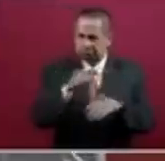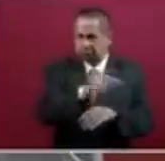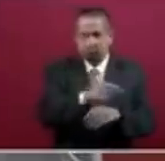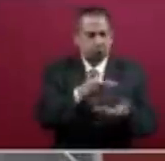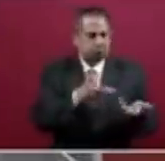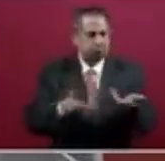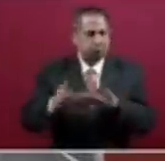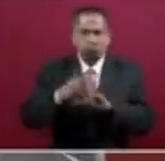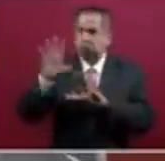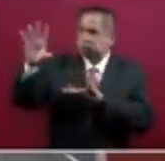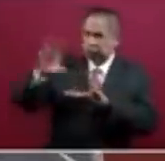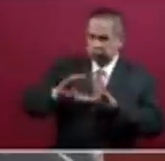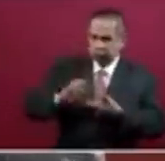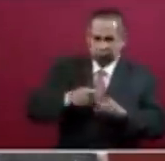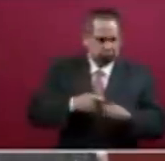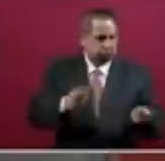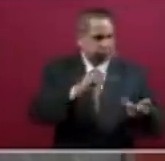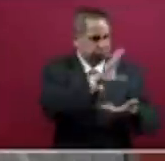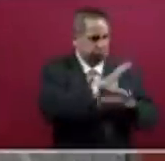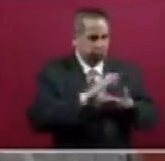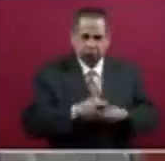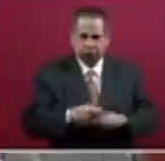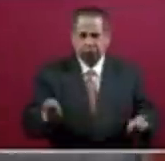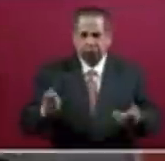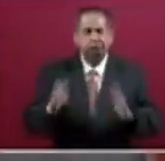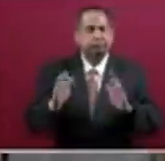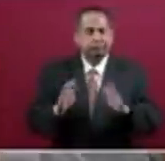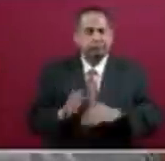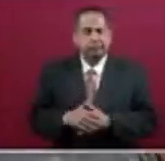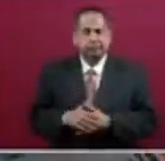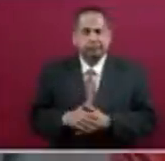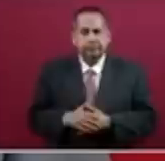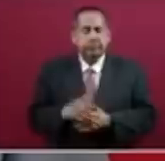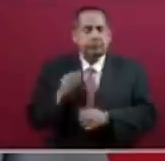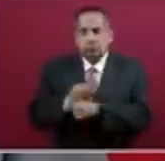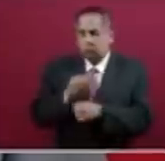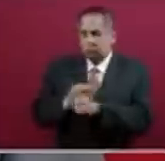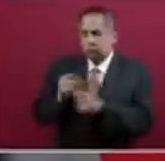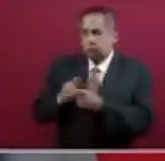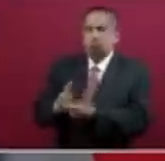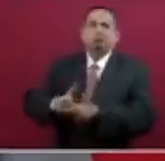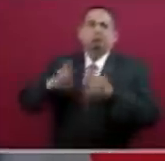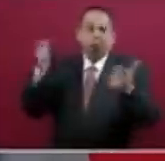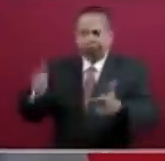los apoyos. Ahora no tiene capacidad para eso,